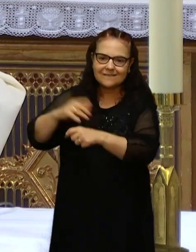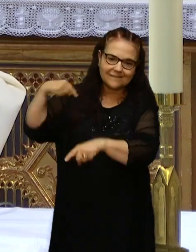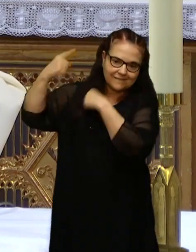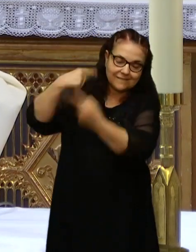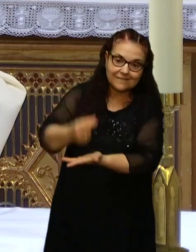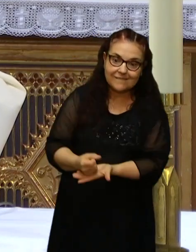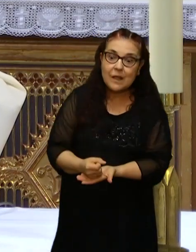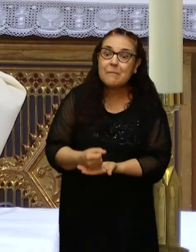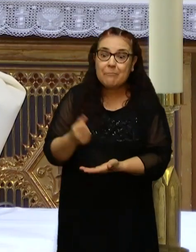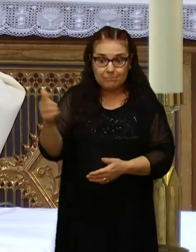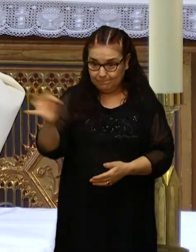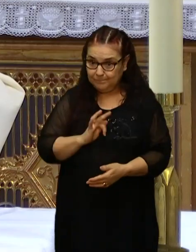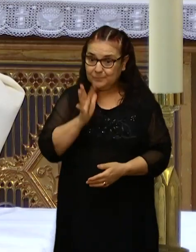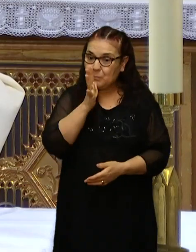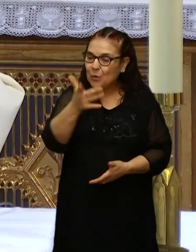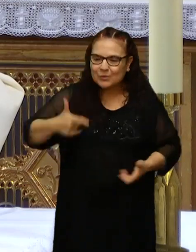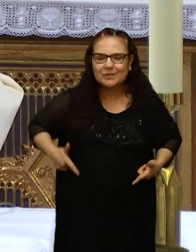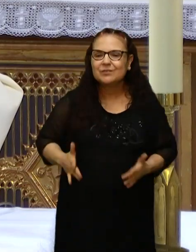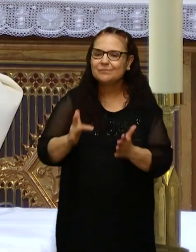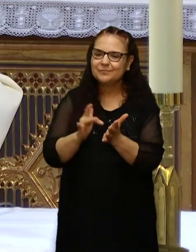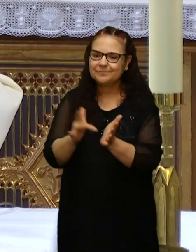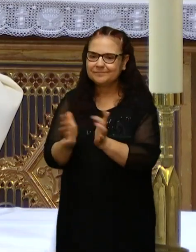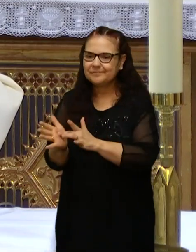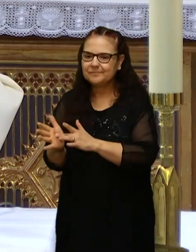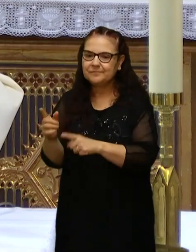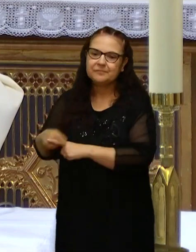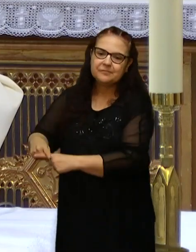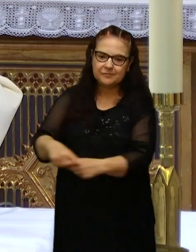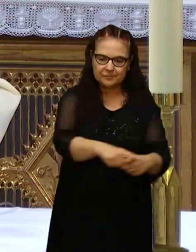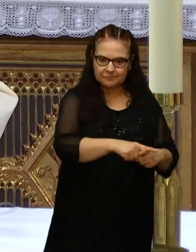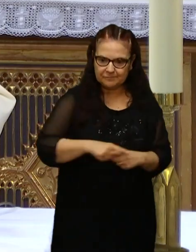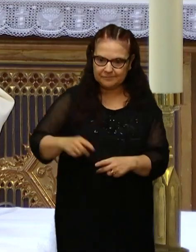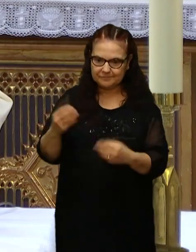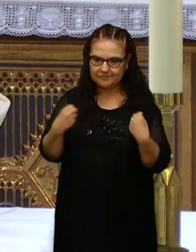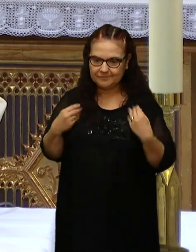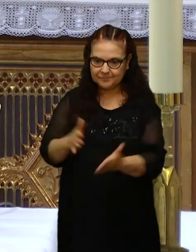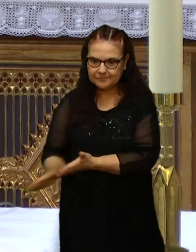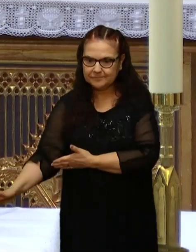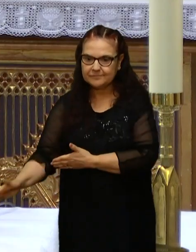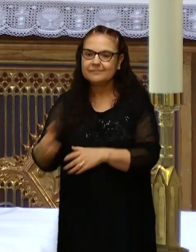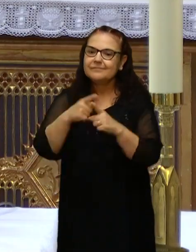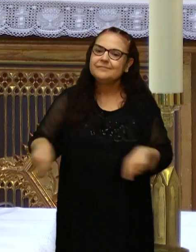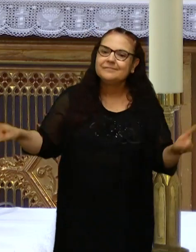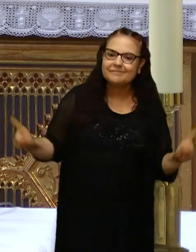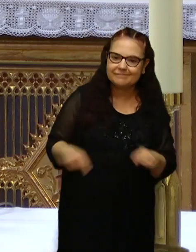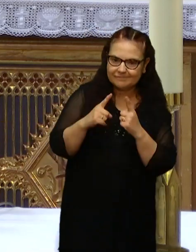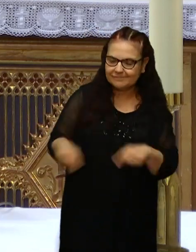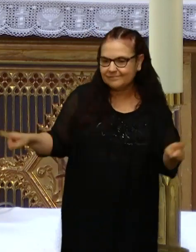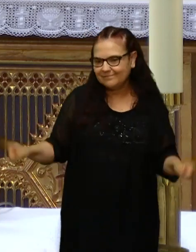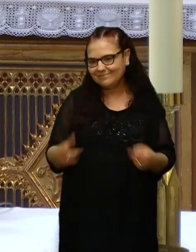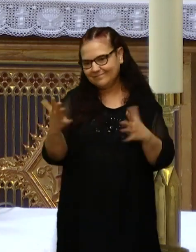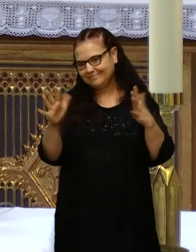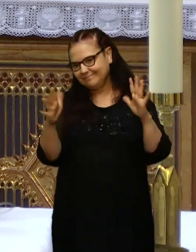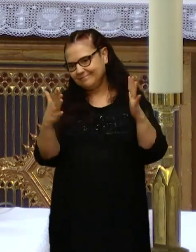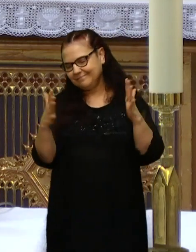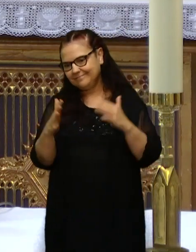tiempos, merezcamos por tu Hijo Jesucristo compartir la vida eterna y cantar